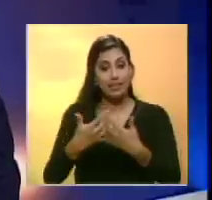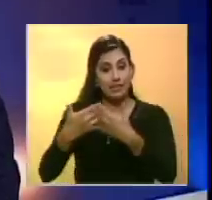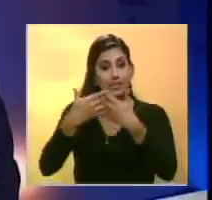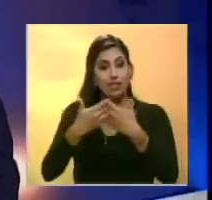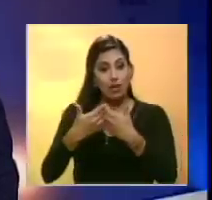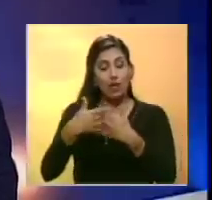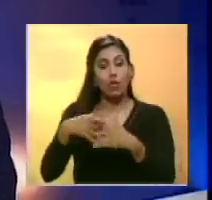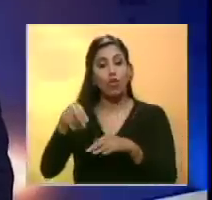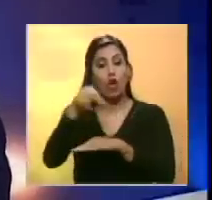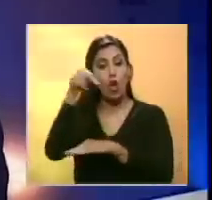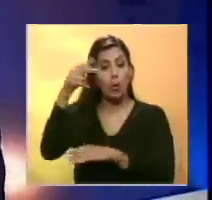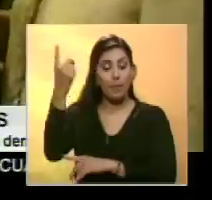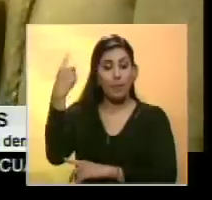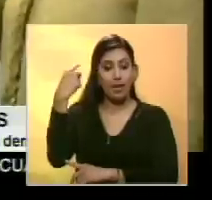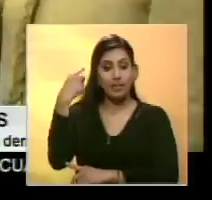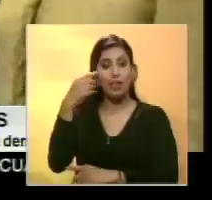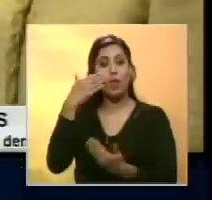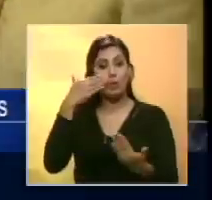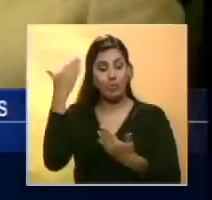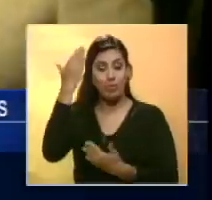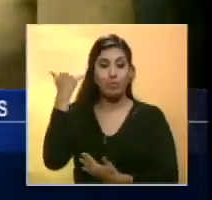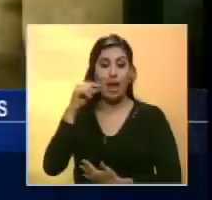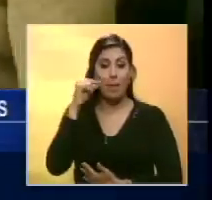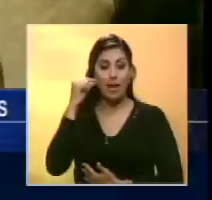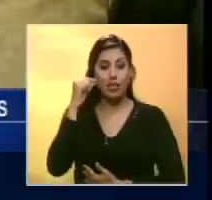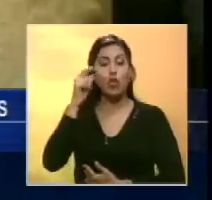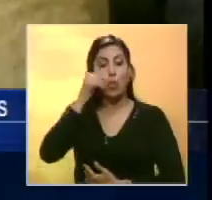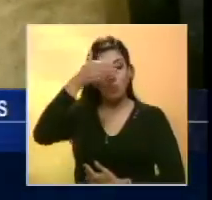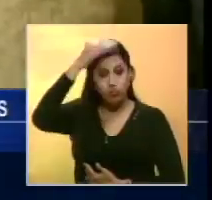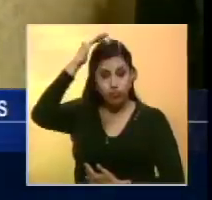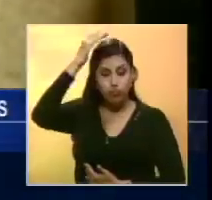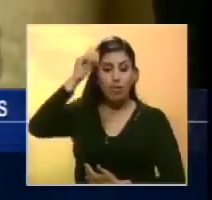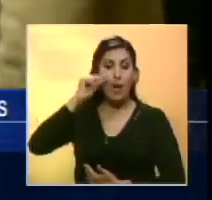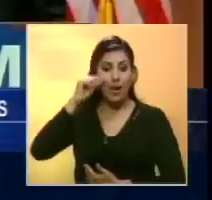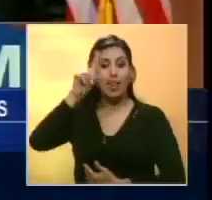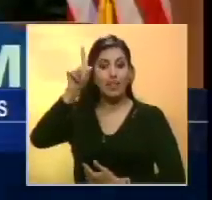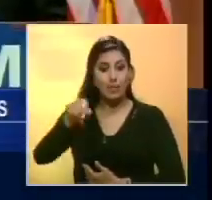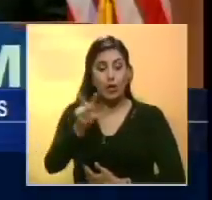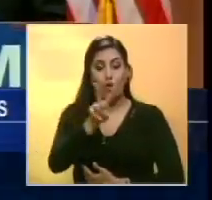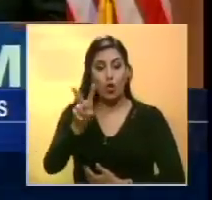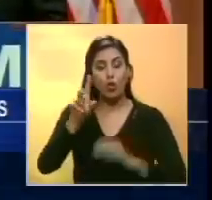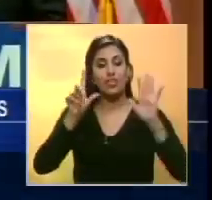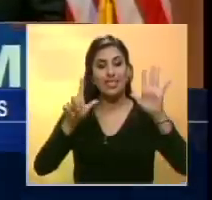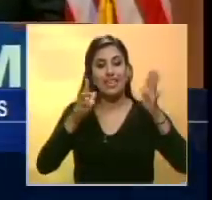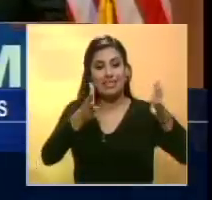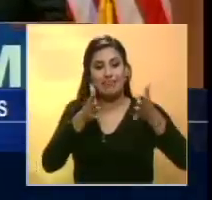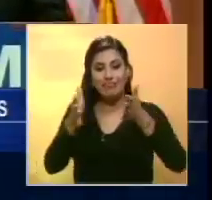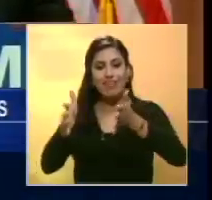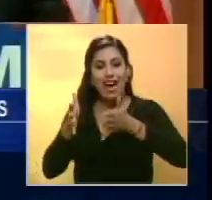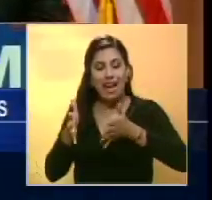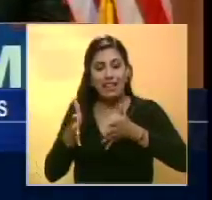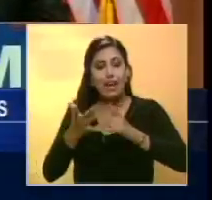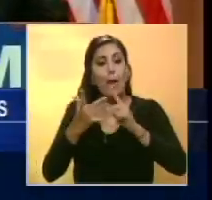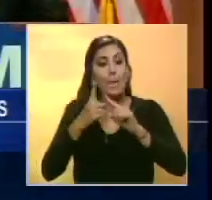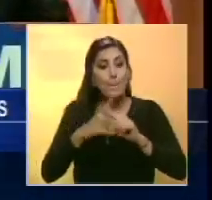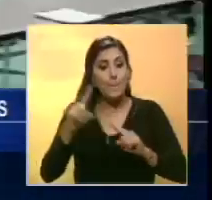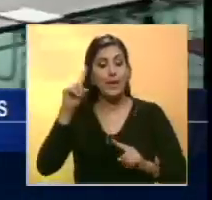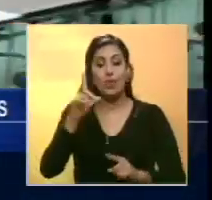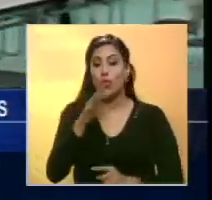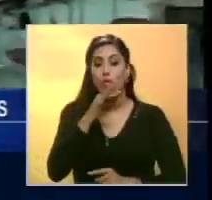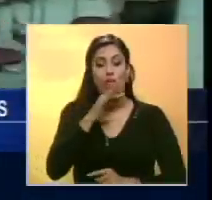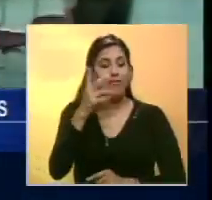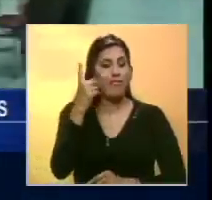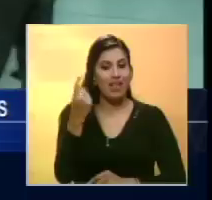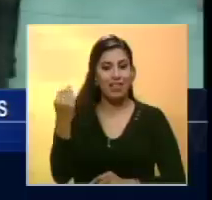estadounidenses de noviembre, tanto Clinton como Trump ganaron en 7 de los estados que celebraron elecciones primarias. Sin embargo, aún no